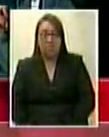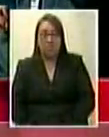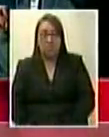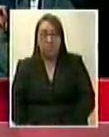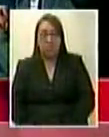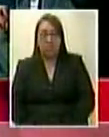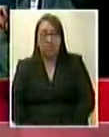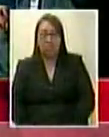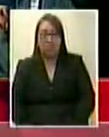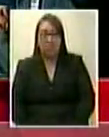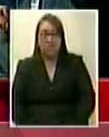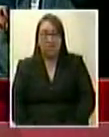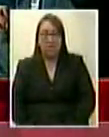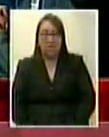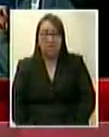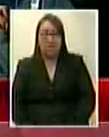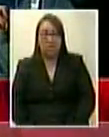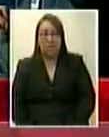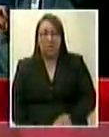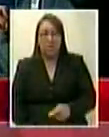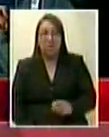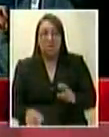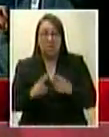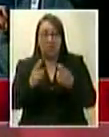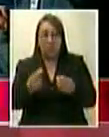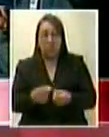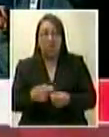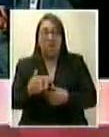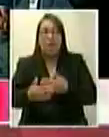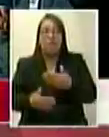invitados y este evento